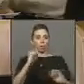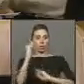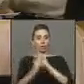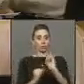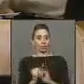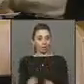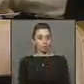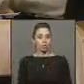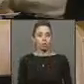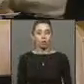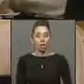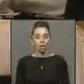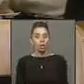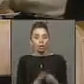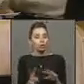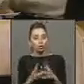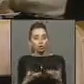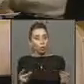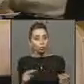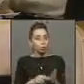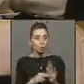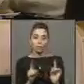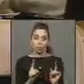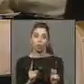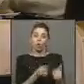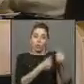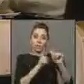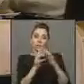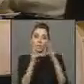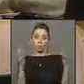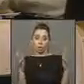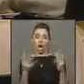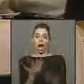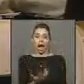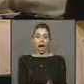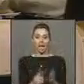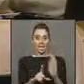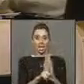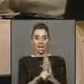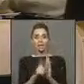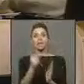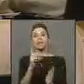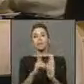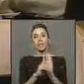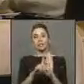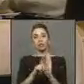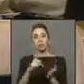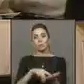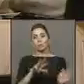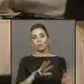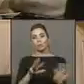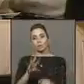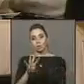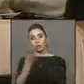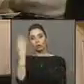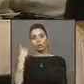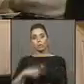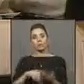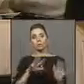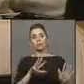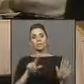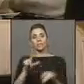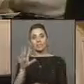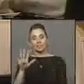se vaya a solucionar el problema. Los desafíos son inmensos, ya que tenemos una ley, que es el decreto ley 1094, que data de 1975,